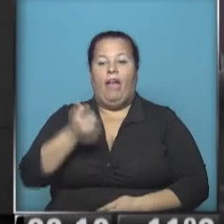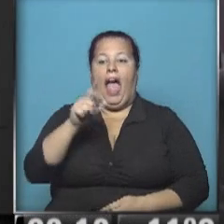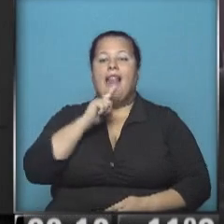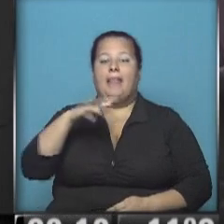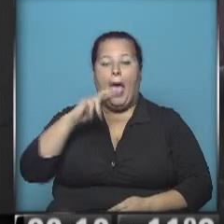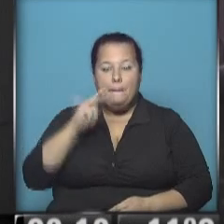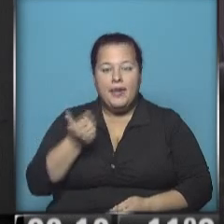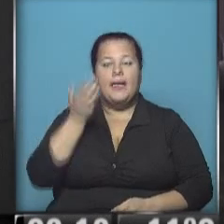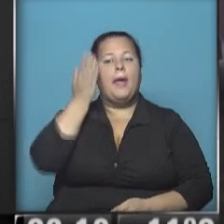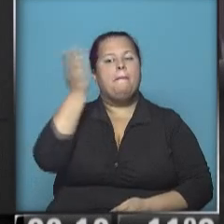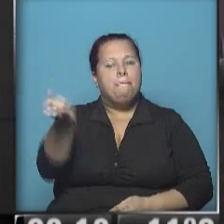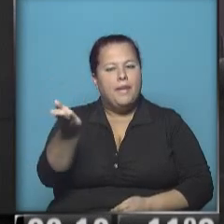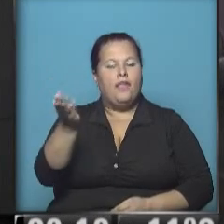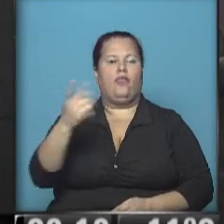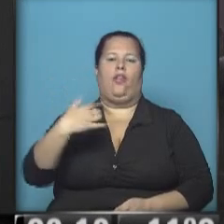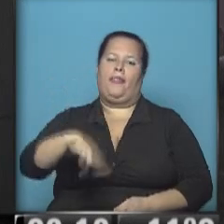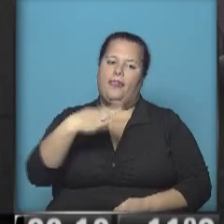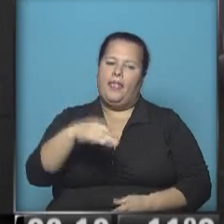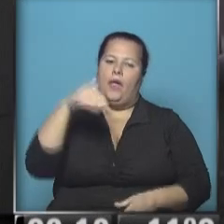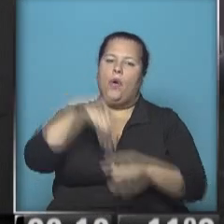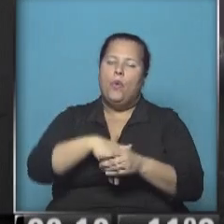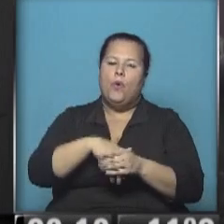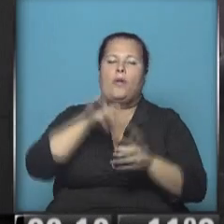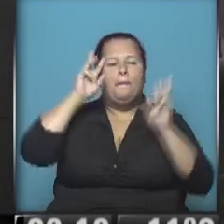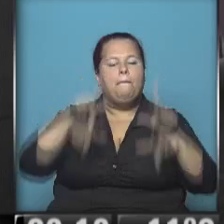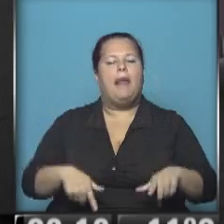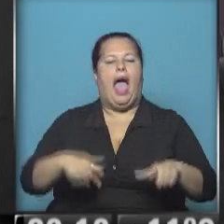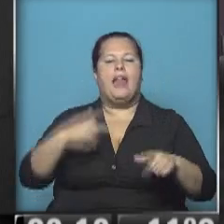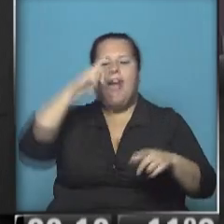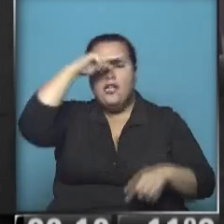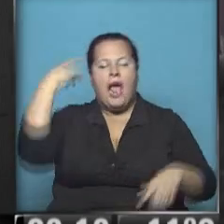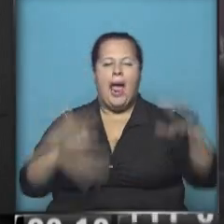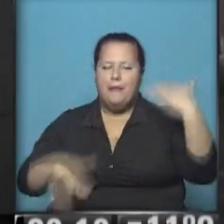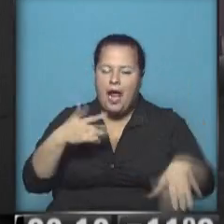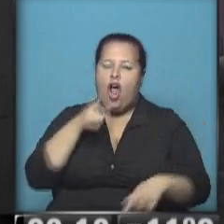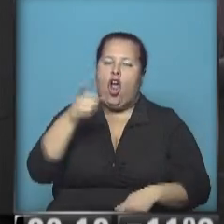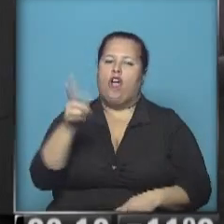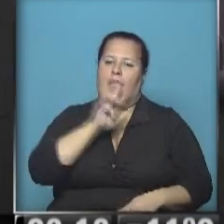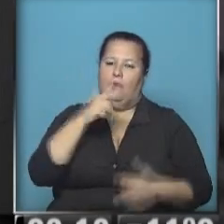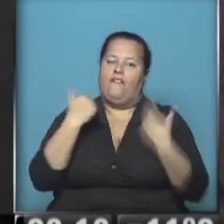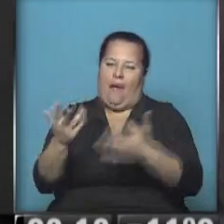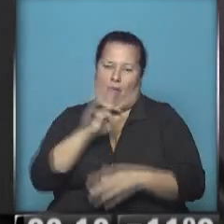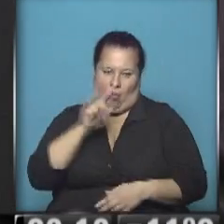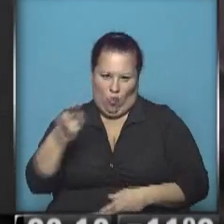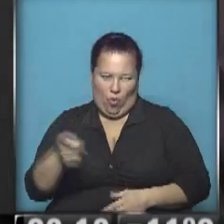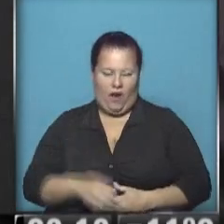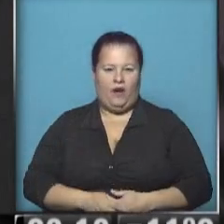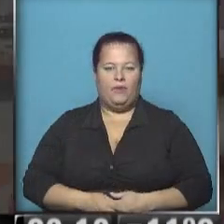ha pedido que se lleve adelante y se vote un plan nacional de emergencia contra las mujeres y a favor de las mujeres.